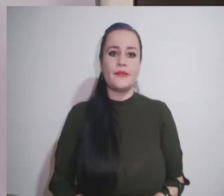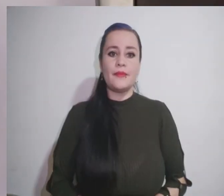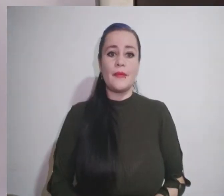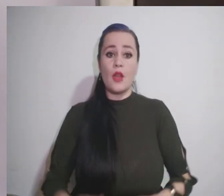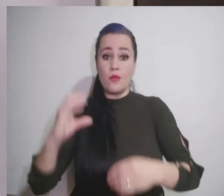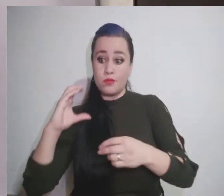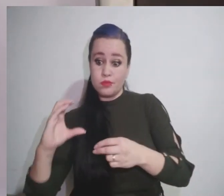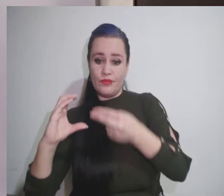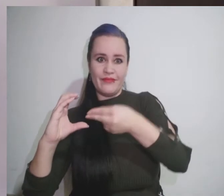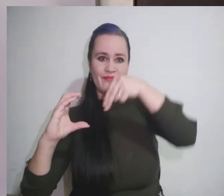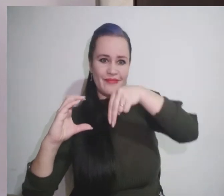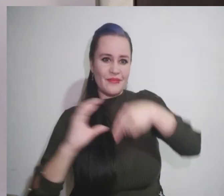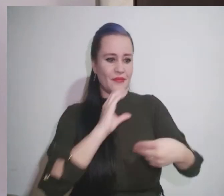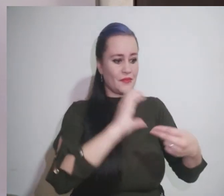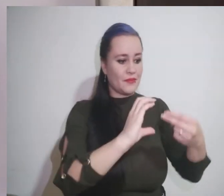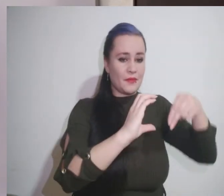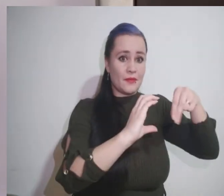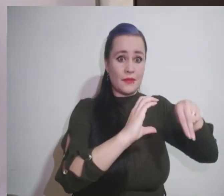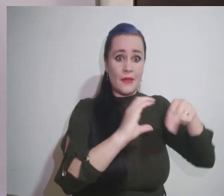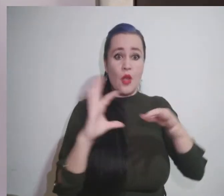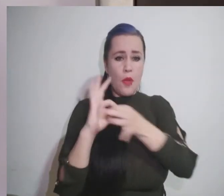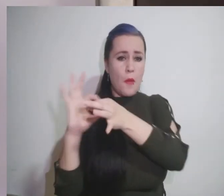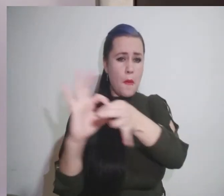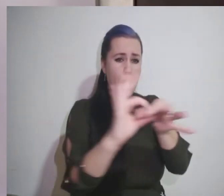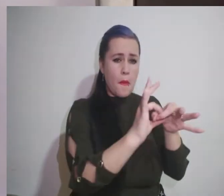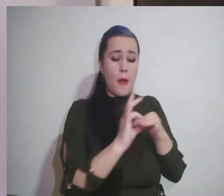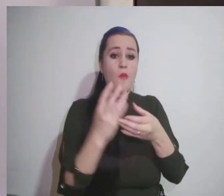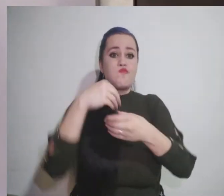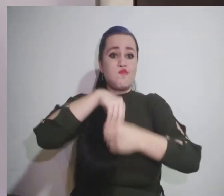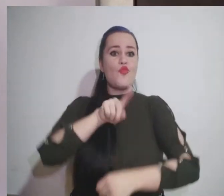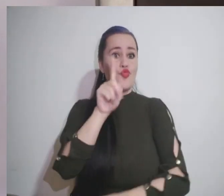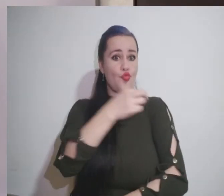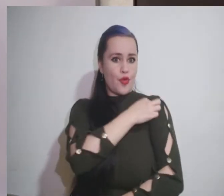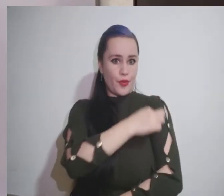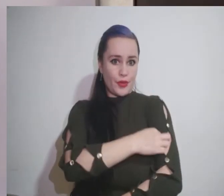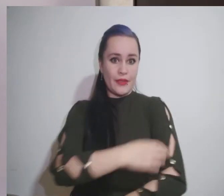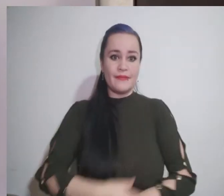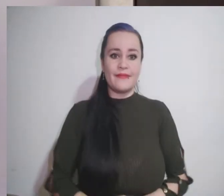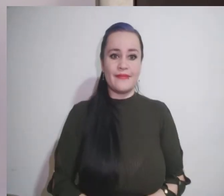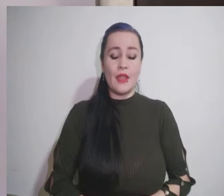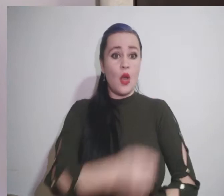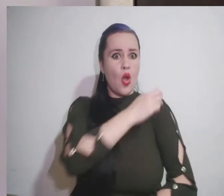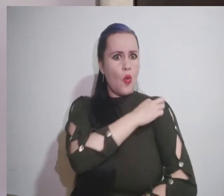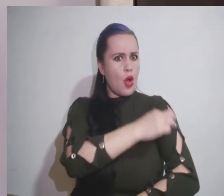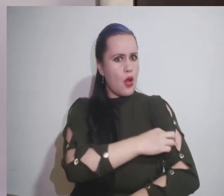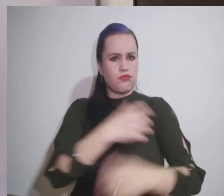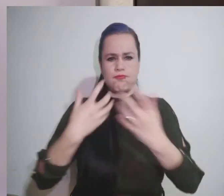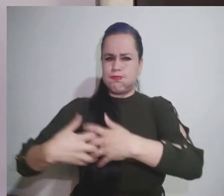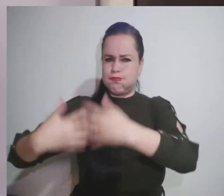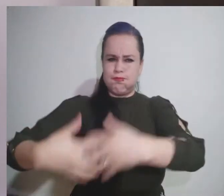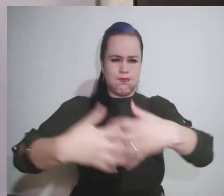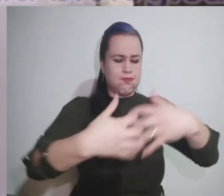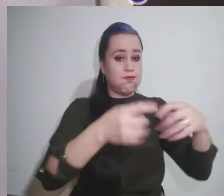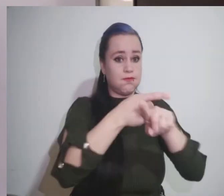juntan varias cadenas de aminoácidos forman una proteína, y las proteínas tienen una gran variedad de funciones, pero